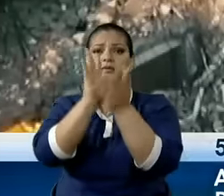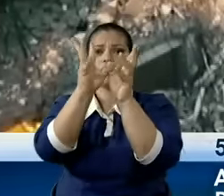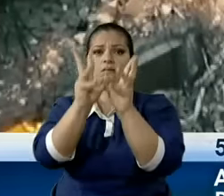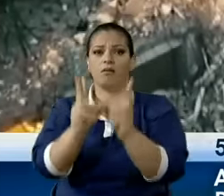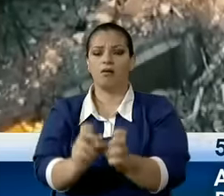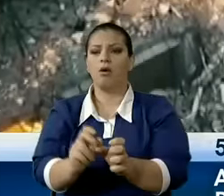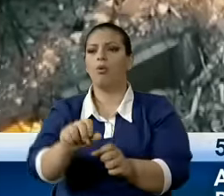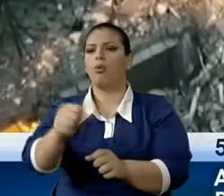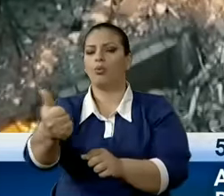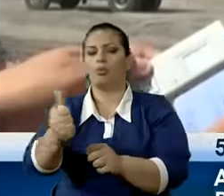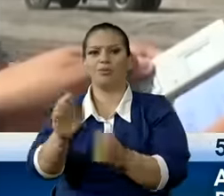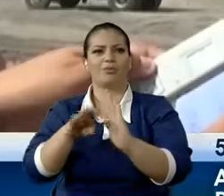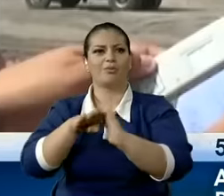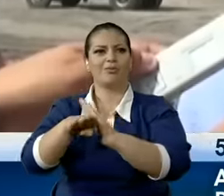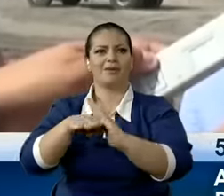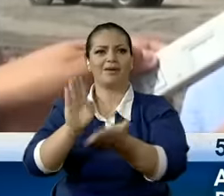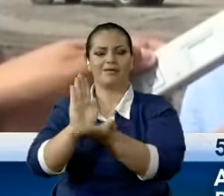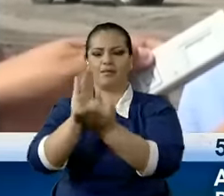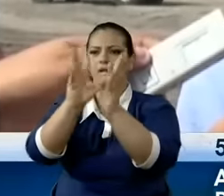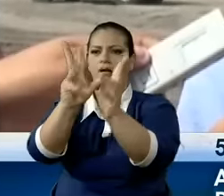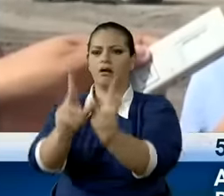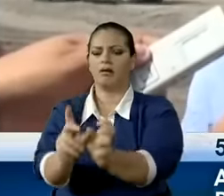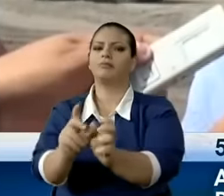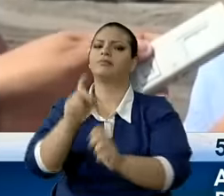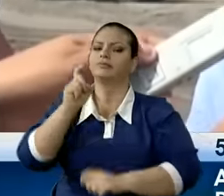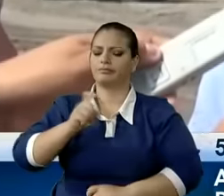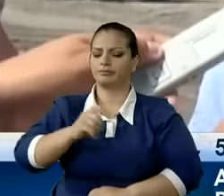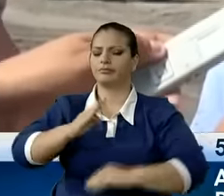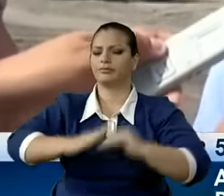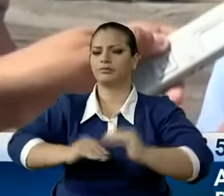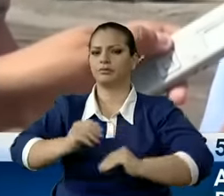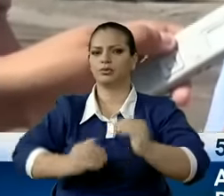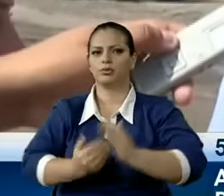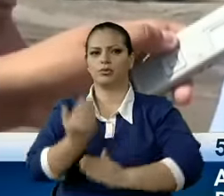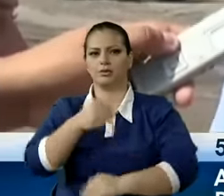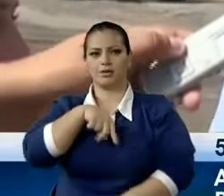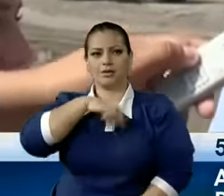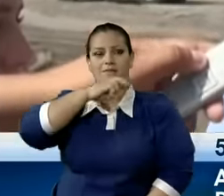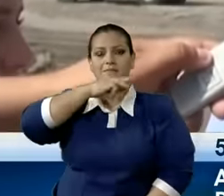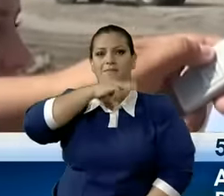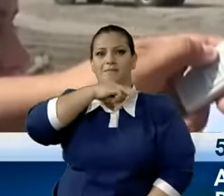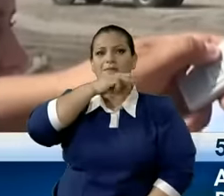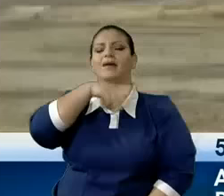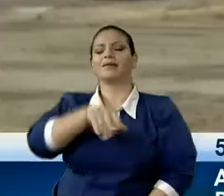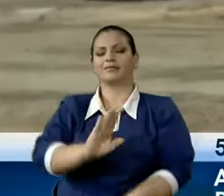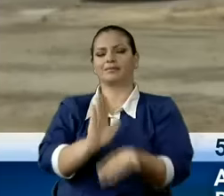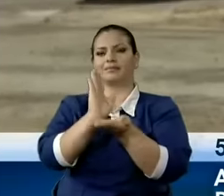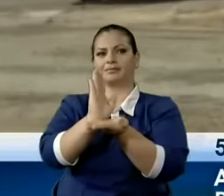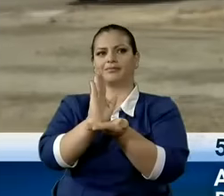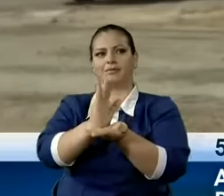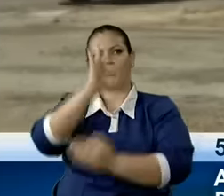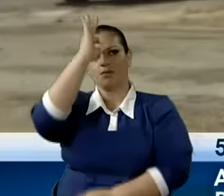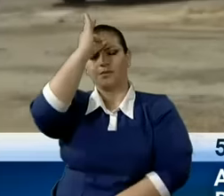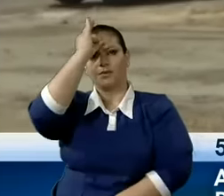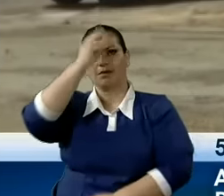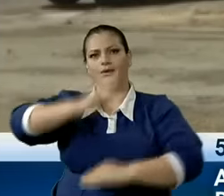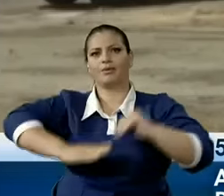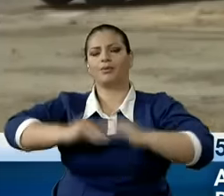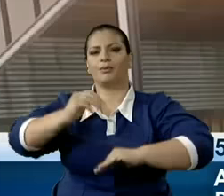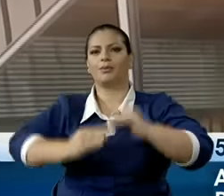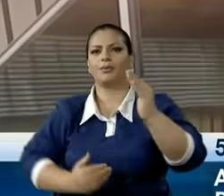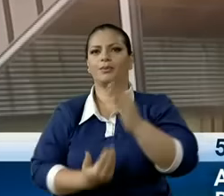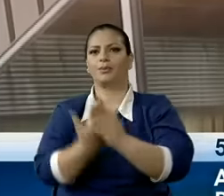en Manta, en cambio, la reparación de la unidad administrativa también de la institución. La primera de estas obras inició